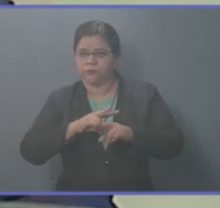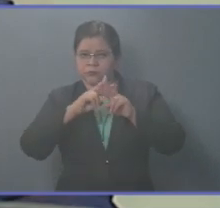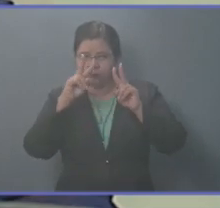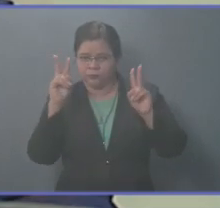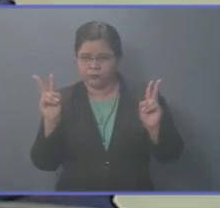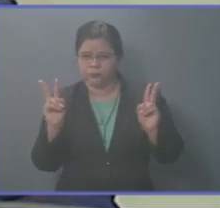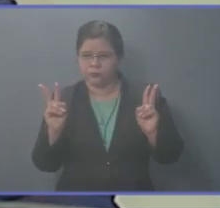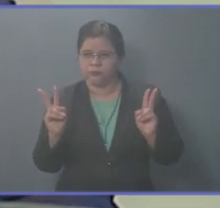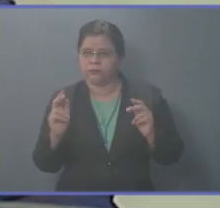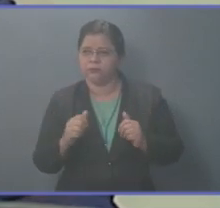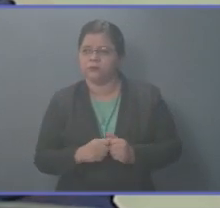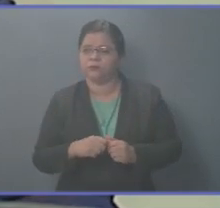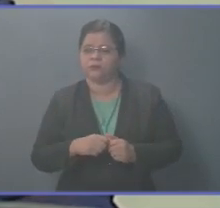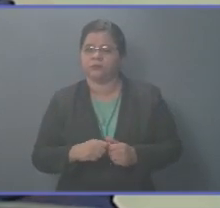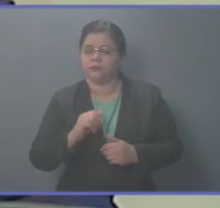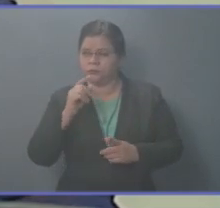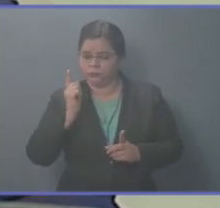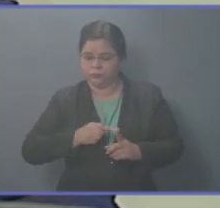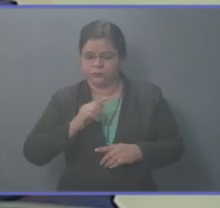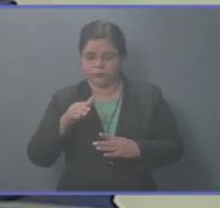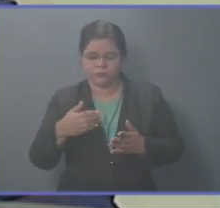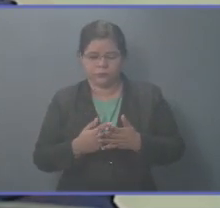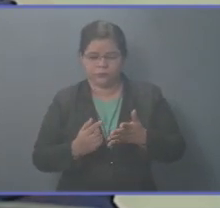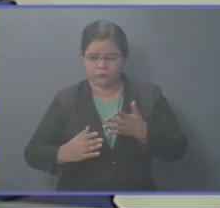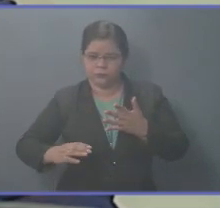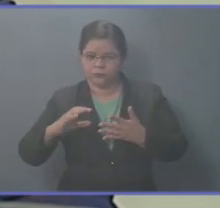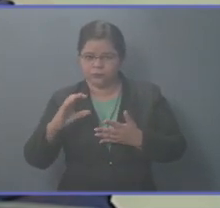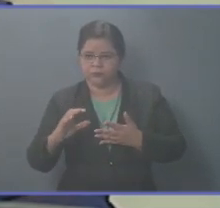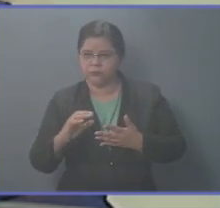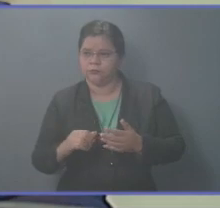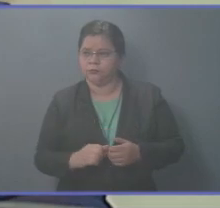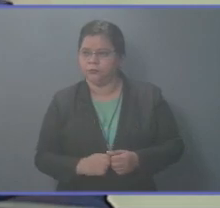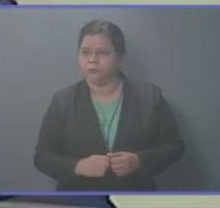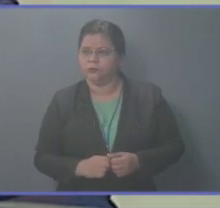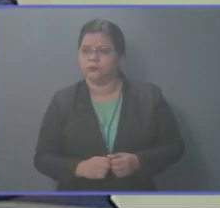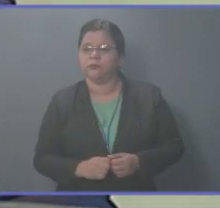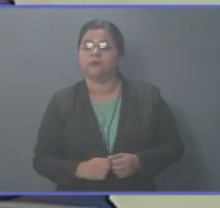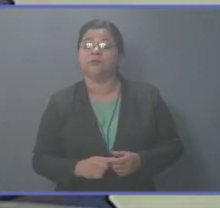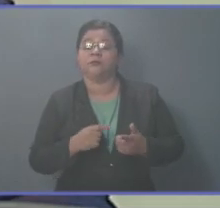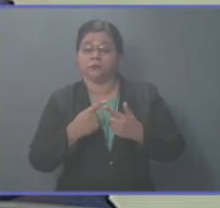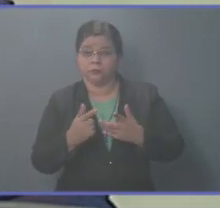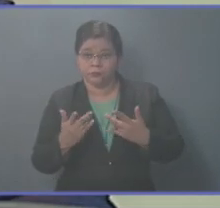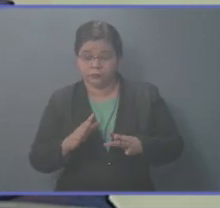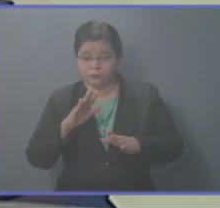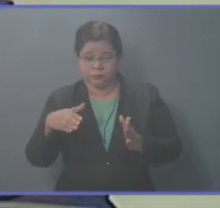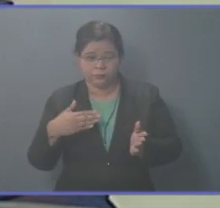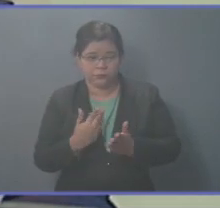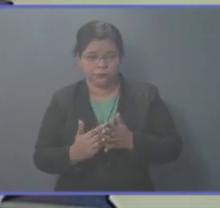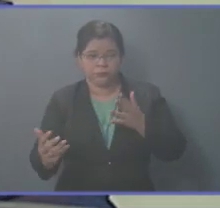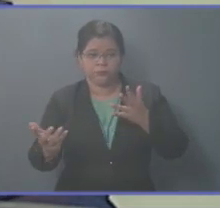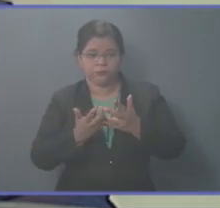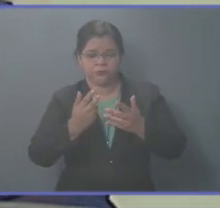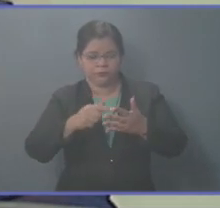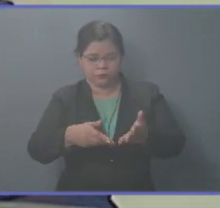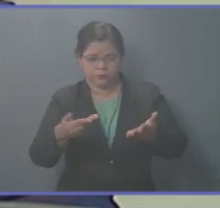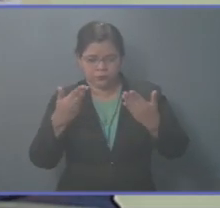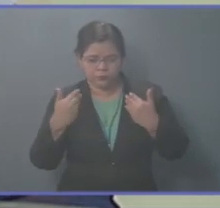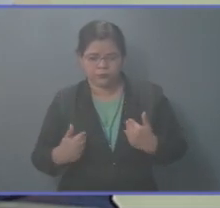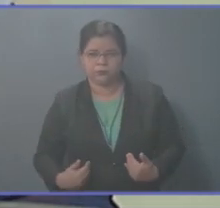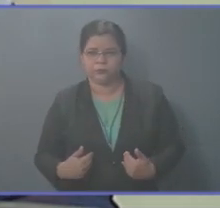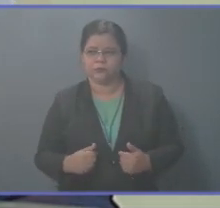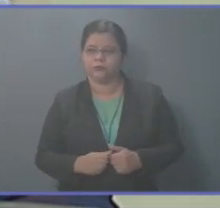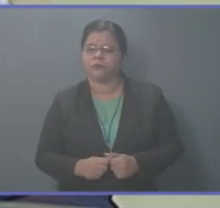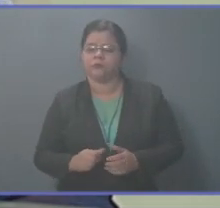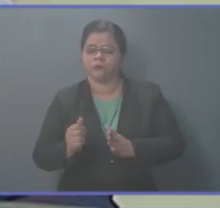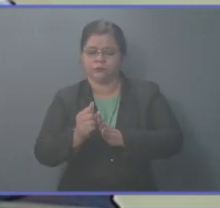la tranquilidad, el orden, la seguridad, tanto en el ámbito urbano como rural, como estricto apego de los derechos